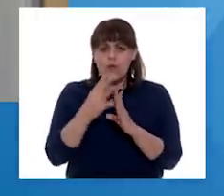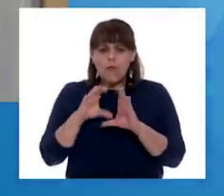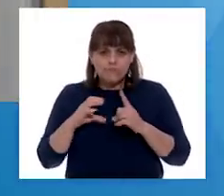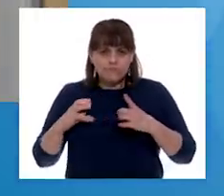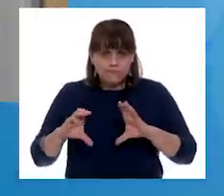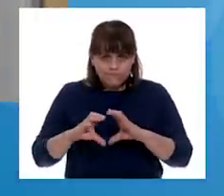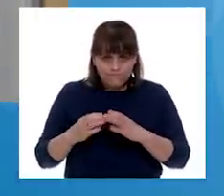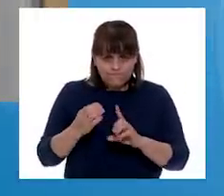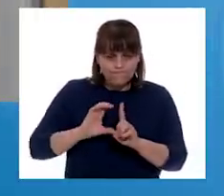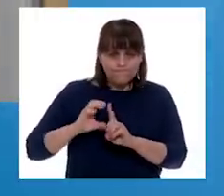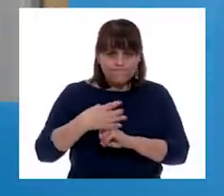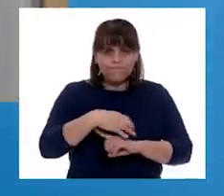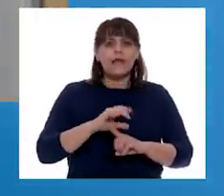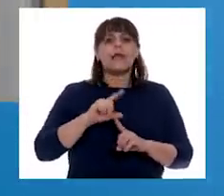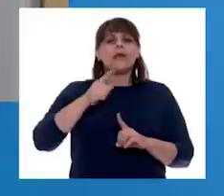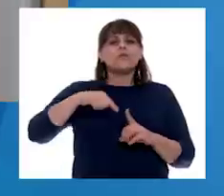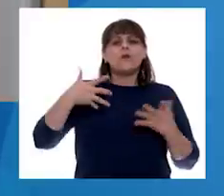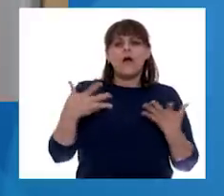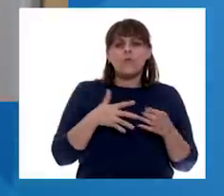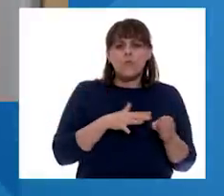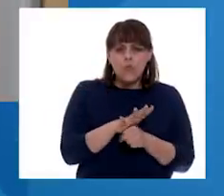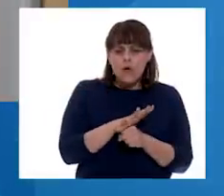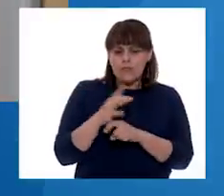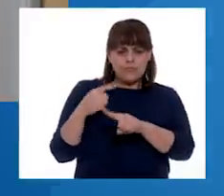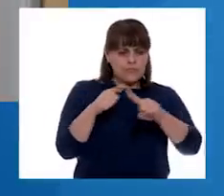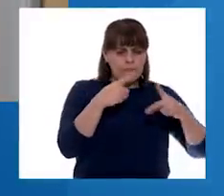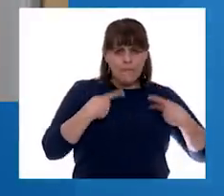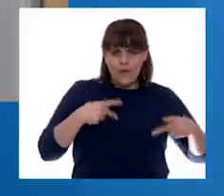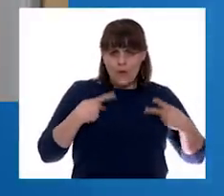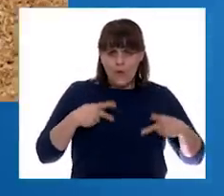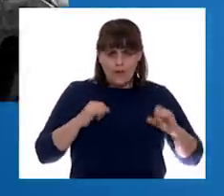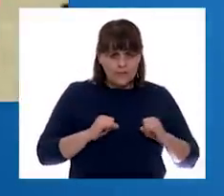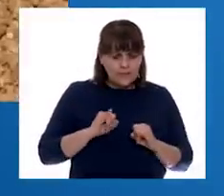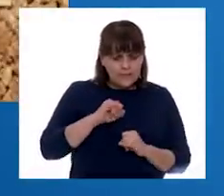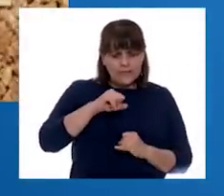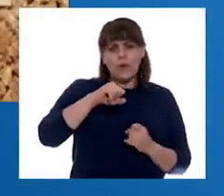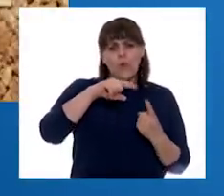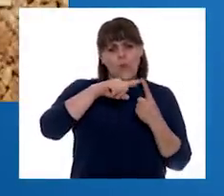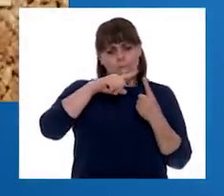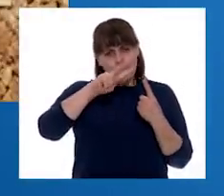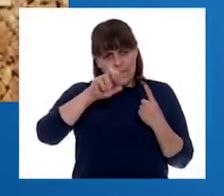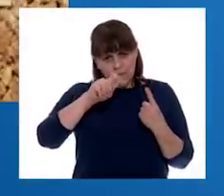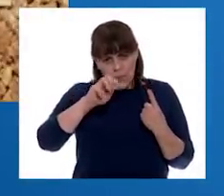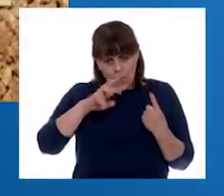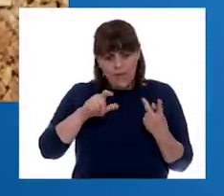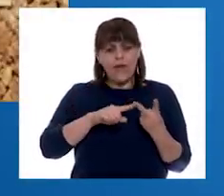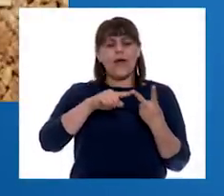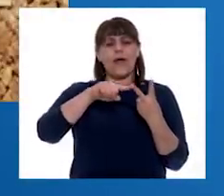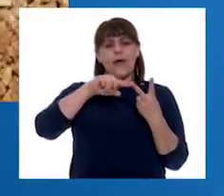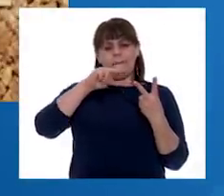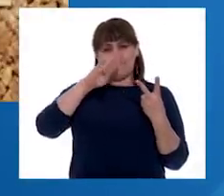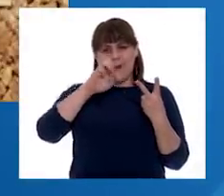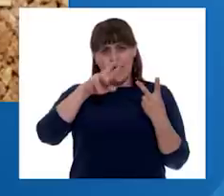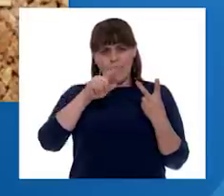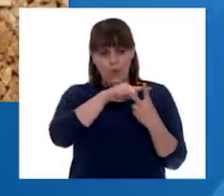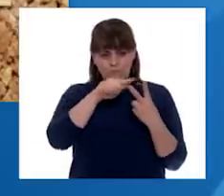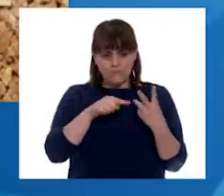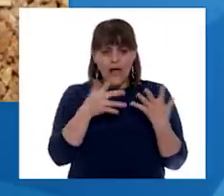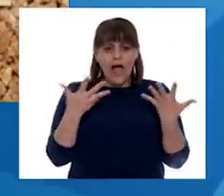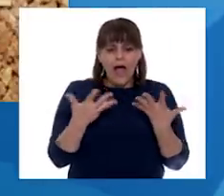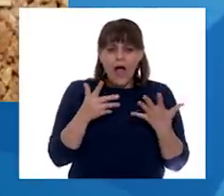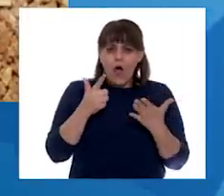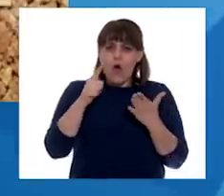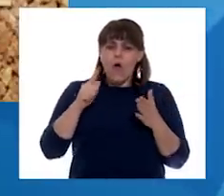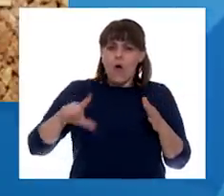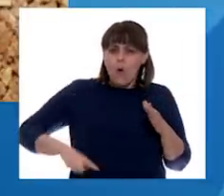Pedro Celestino y los insurgentes Guadalupe Victoria y Nicolás Bravo, al tiempo en que se crea un proyecto de gobierno en favor de